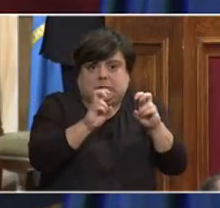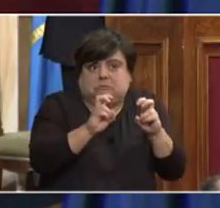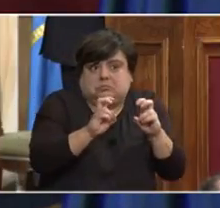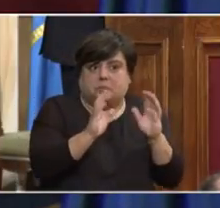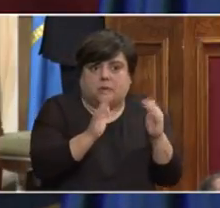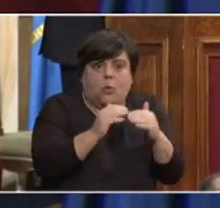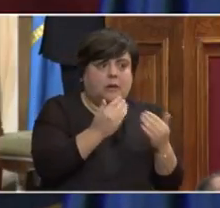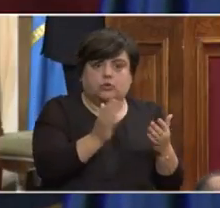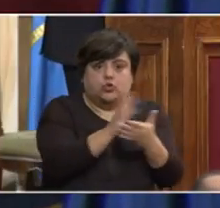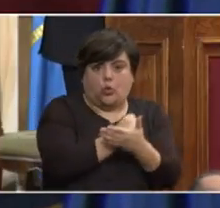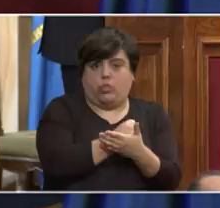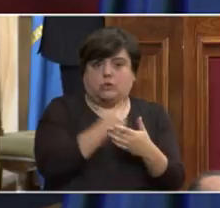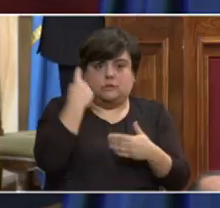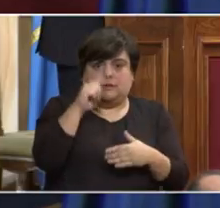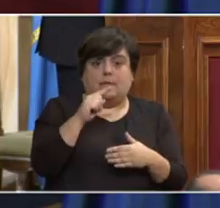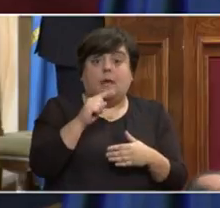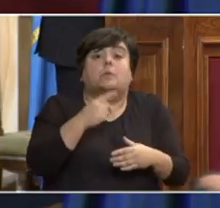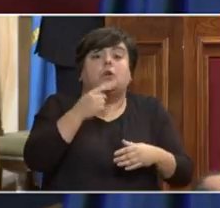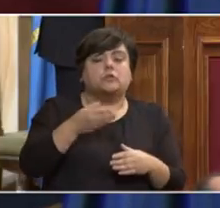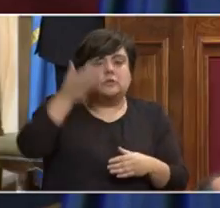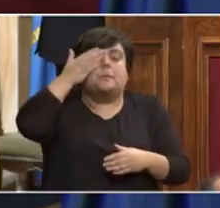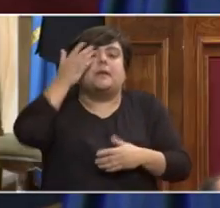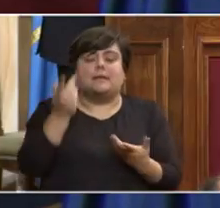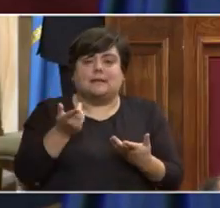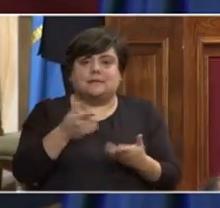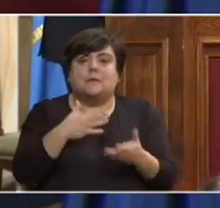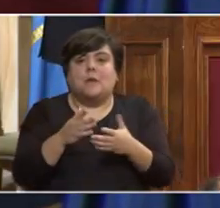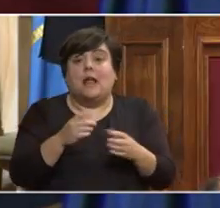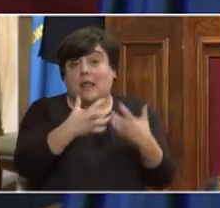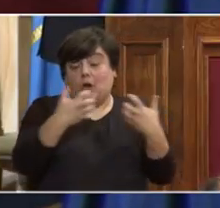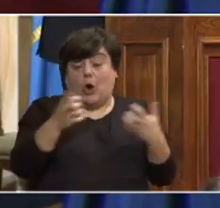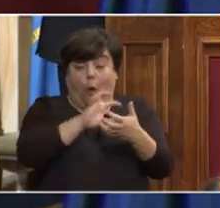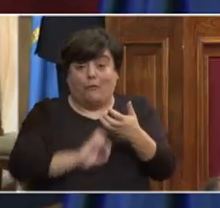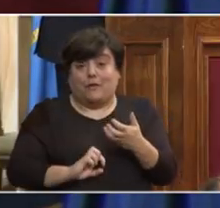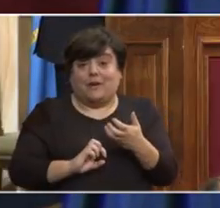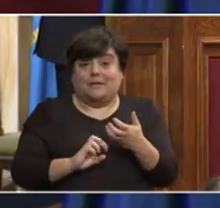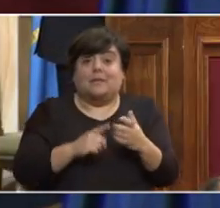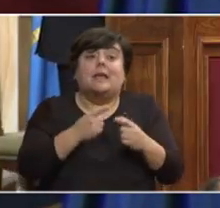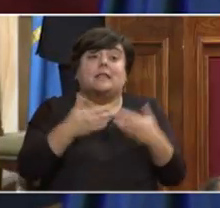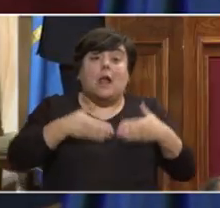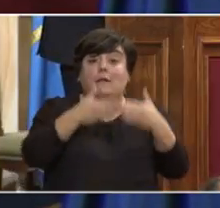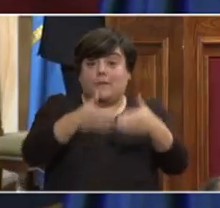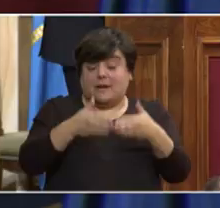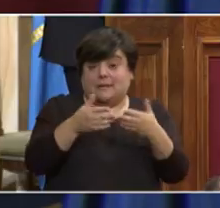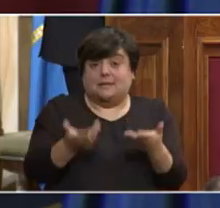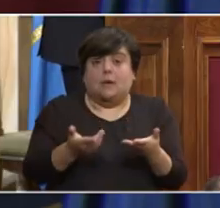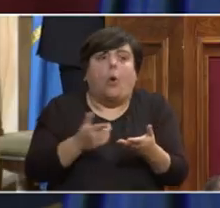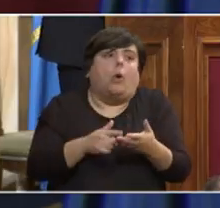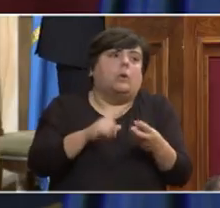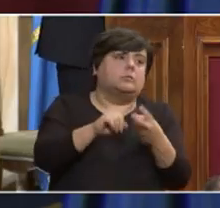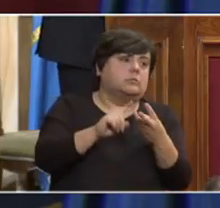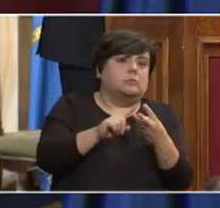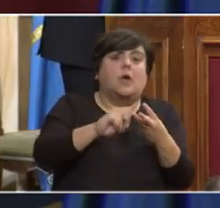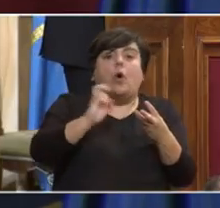piratas. Como los piratas en su zarzuela náutica, las majas del bergantín, las grandes hazañas de los colectiveros o